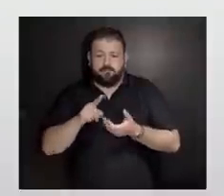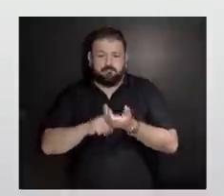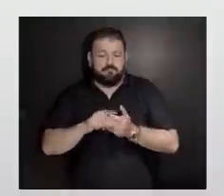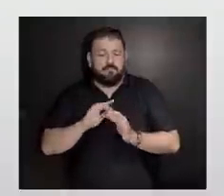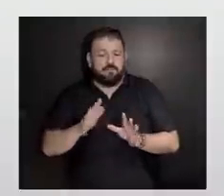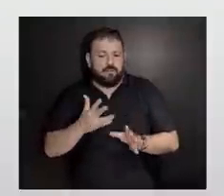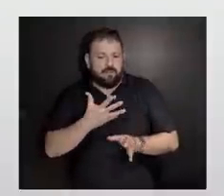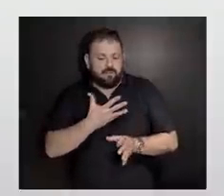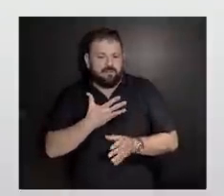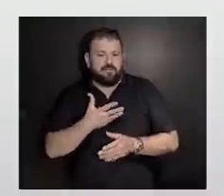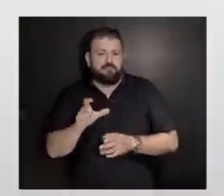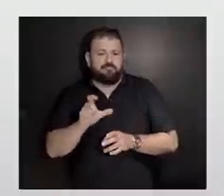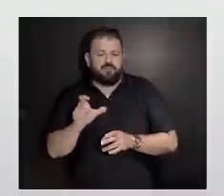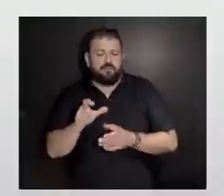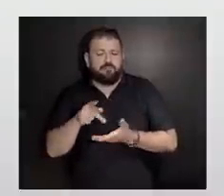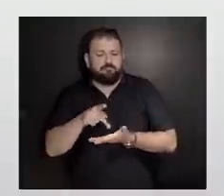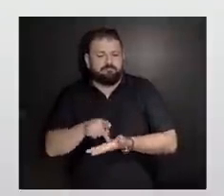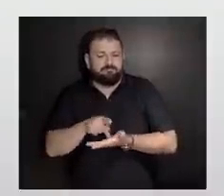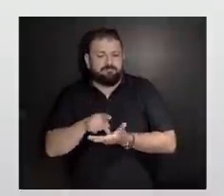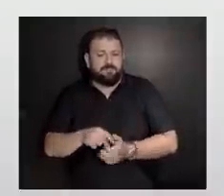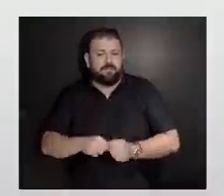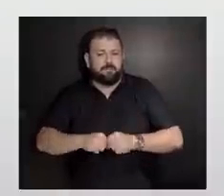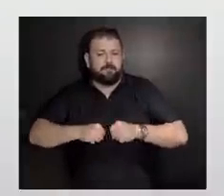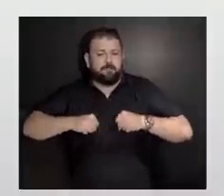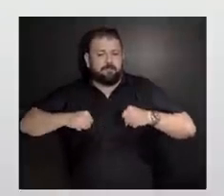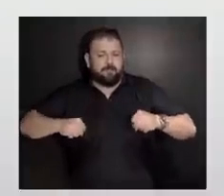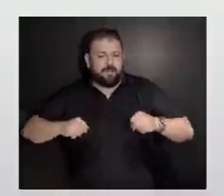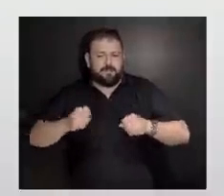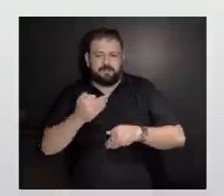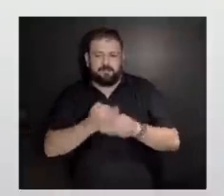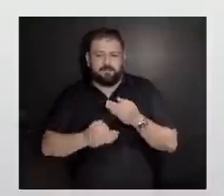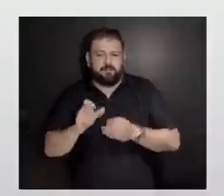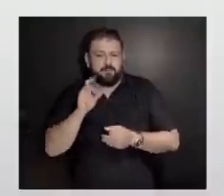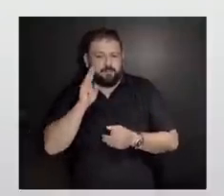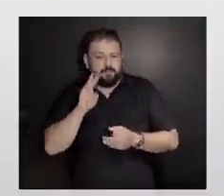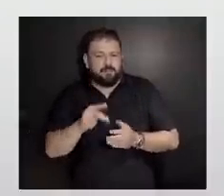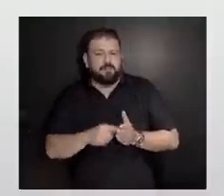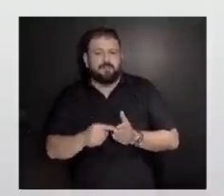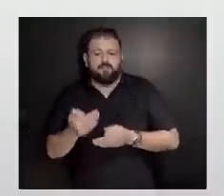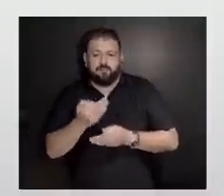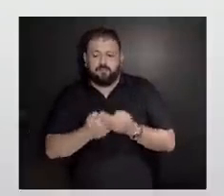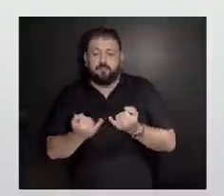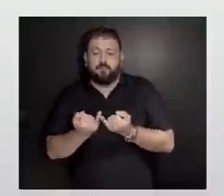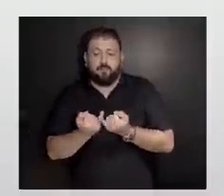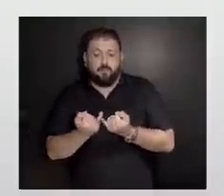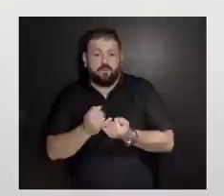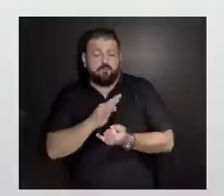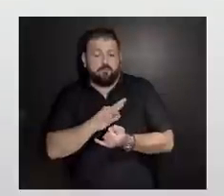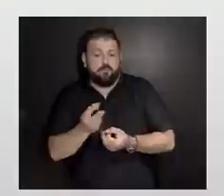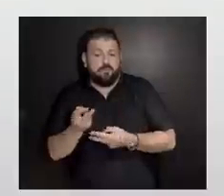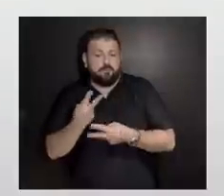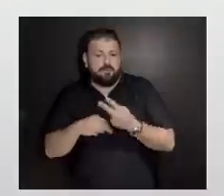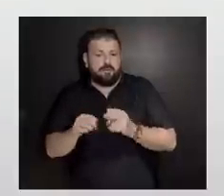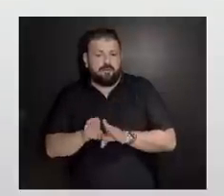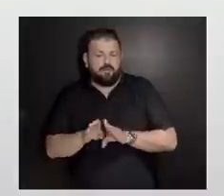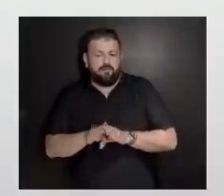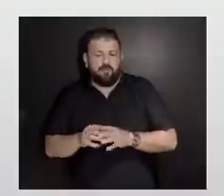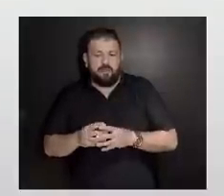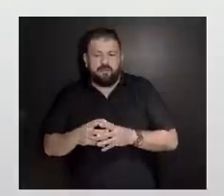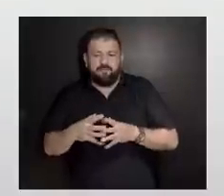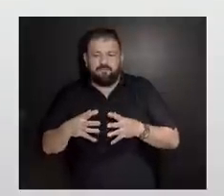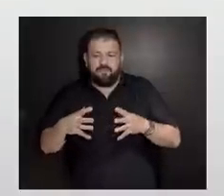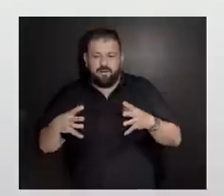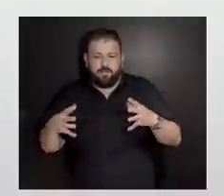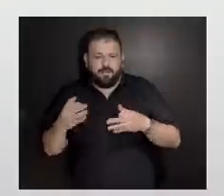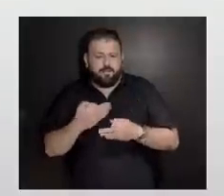sobrepeso u obesidad. Este sobrepeso, como ya lo mencionamos, va a generar una respuesta inflamatoria en nuestro cuerpo que puede